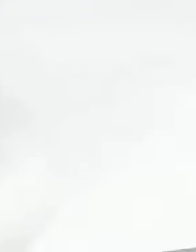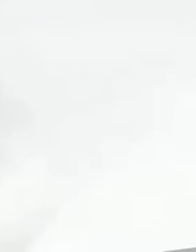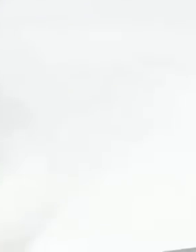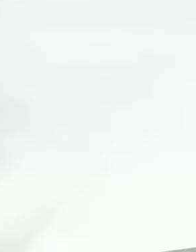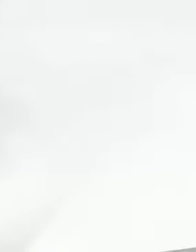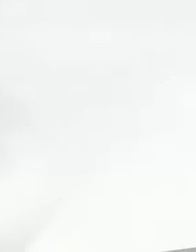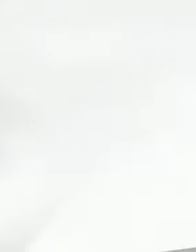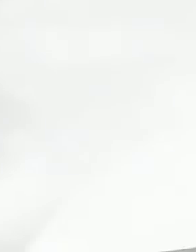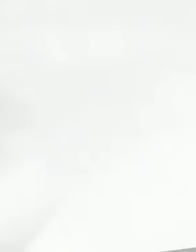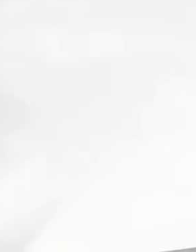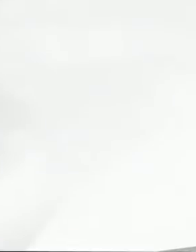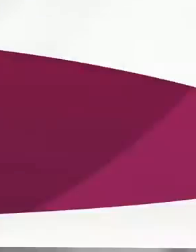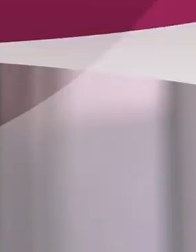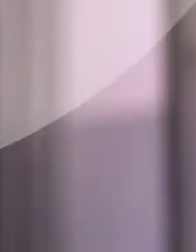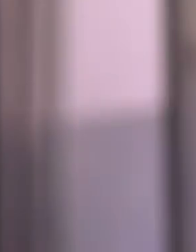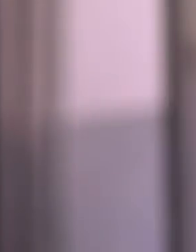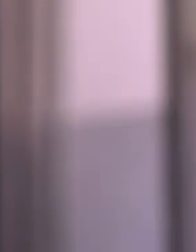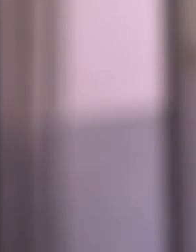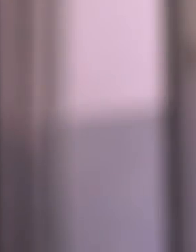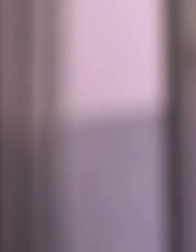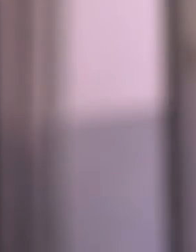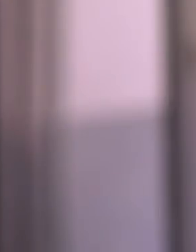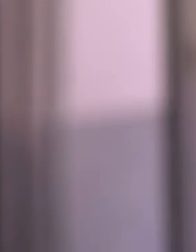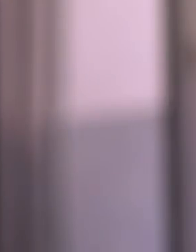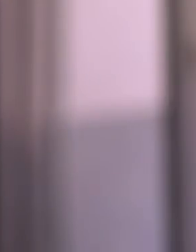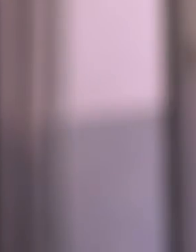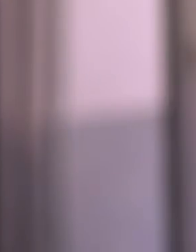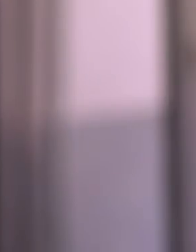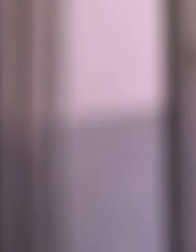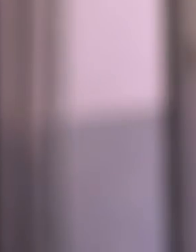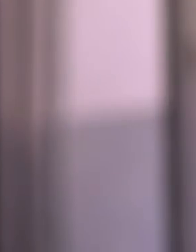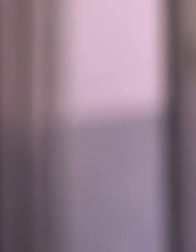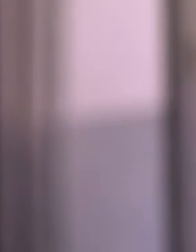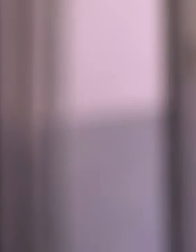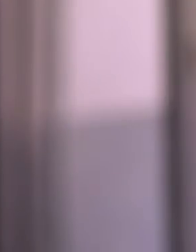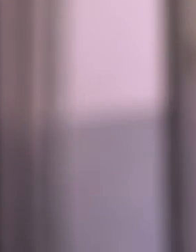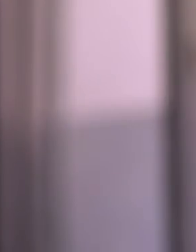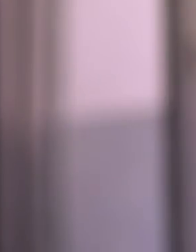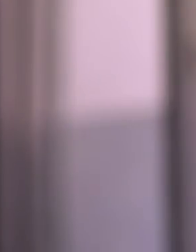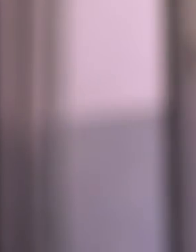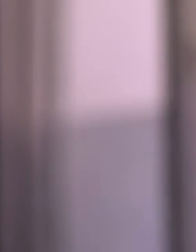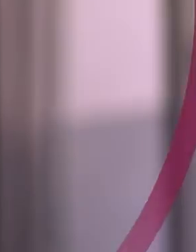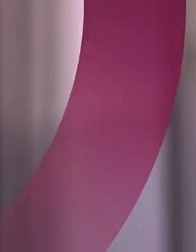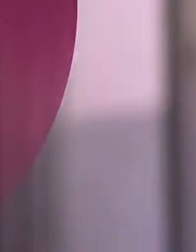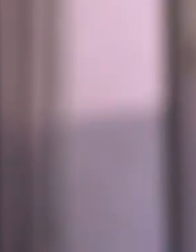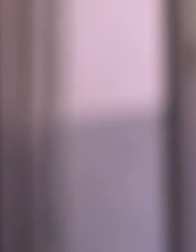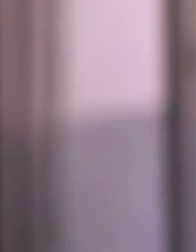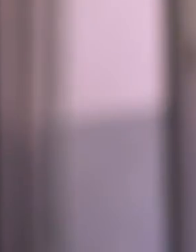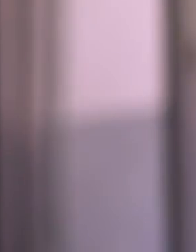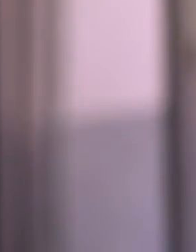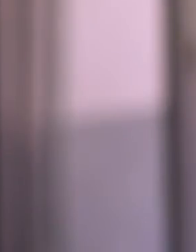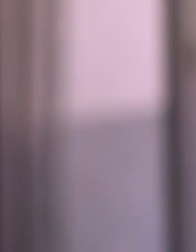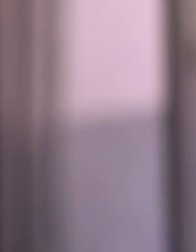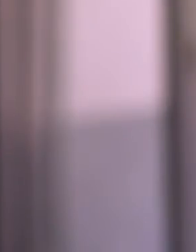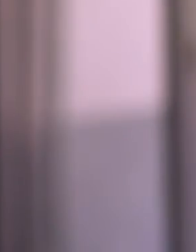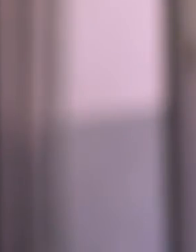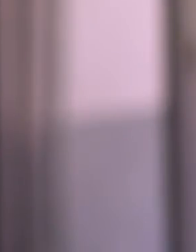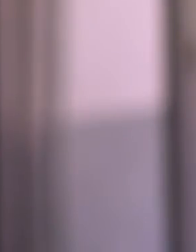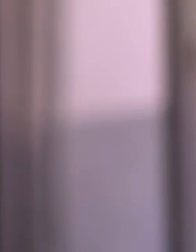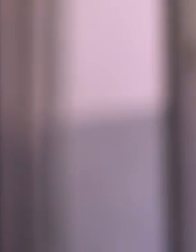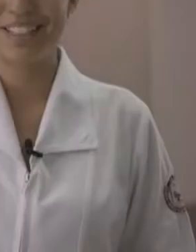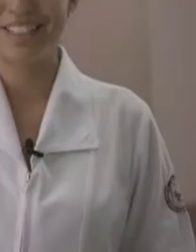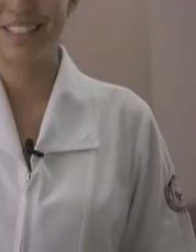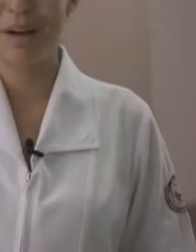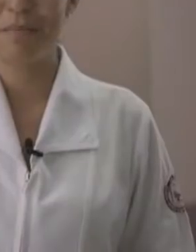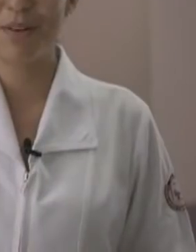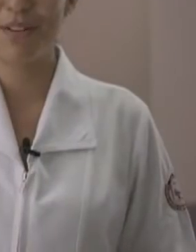Mi papá es politécnico. Él jugó en Águilas Blancas, jugó para Búhos. Todos mis tíos han jugado en el Politécnico